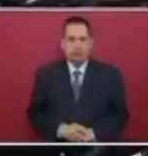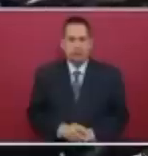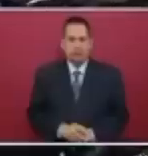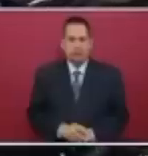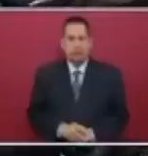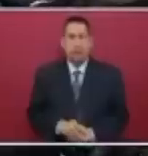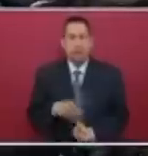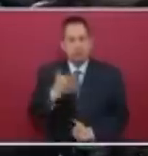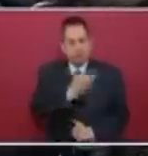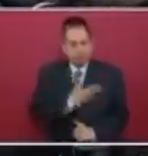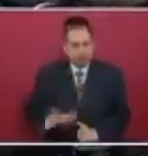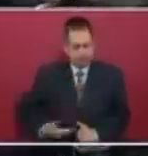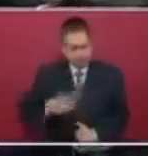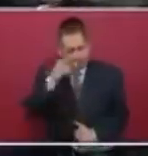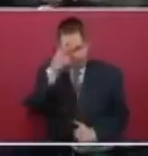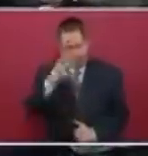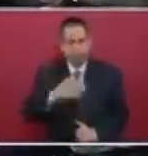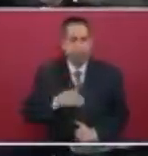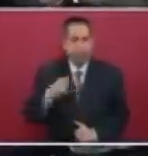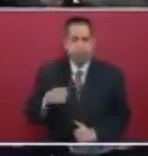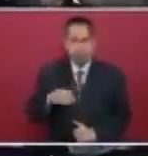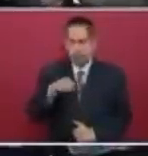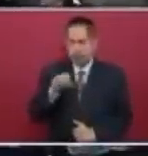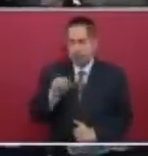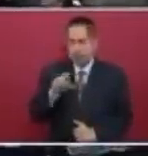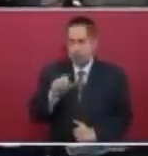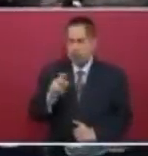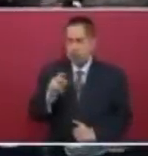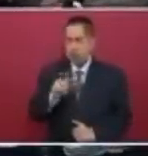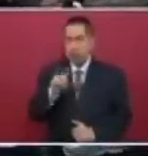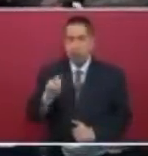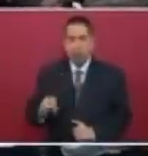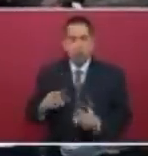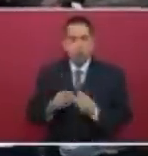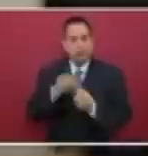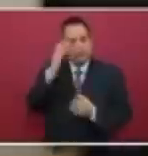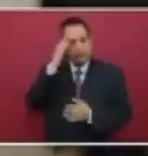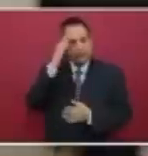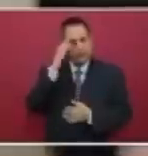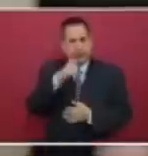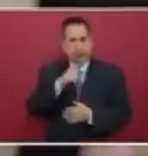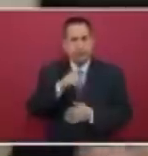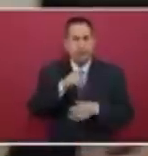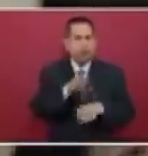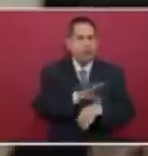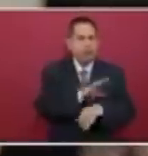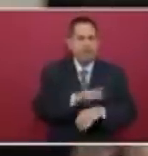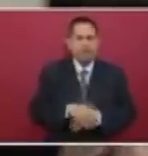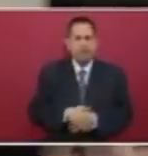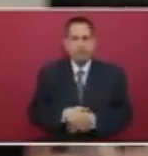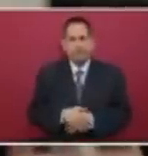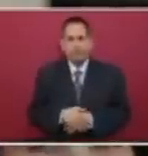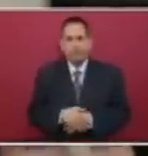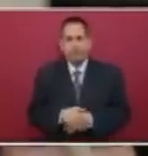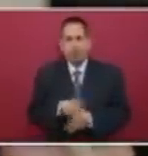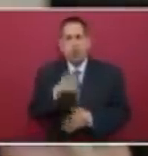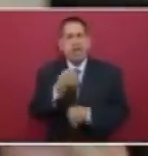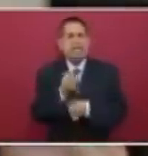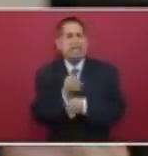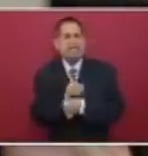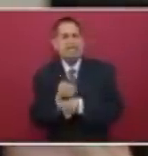presidente de méxico carlos esposos líderes mexicanos y petróleo y energía me pregunta qué tipo de sangre es usted señor